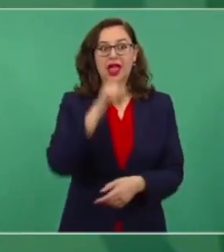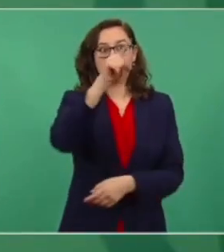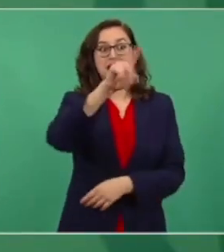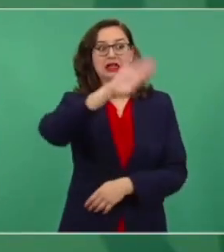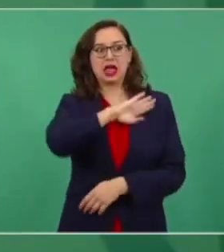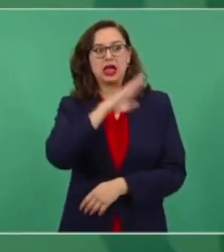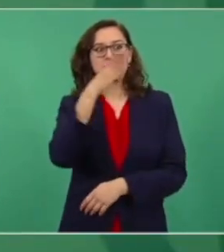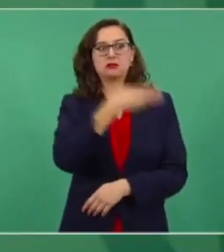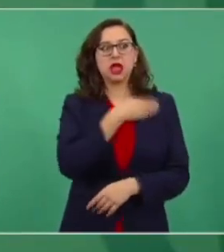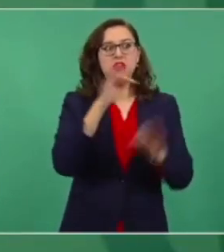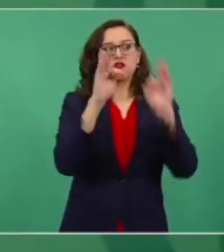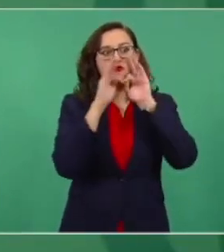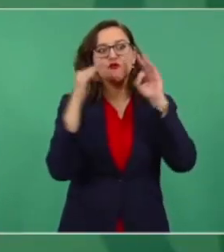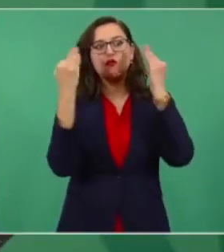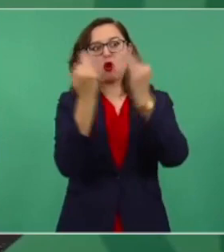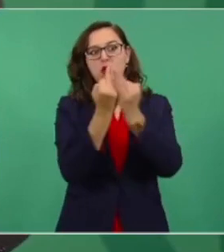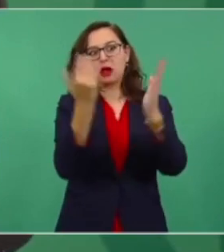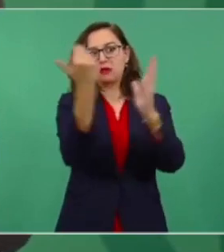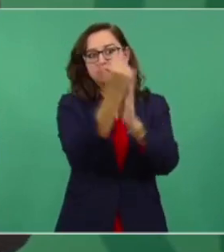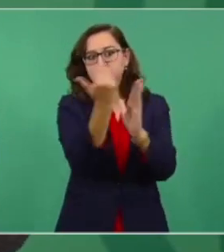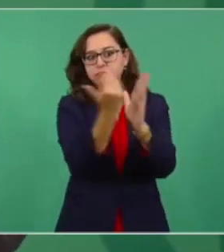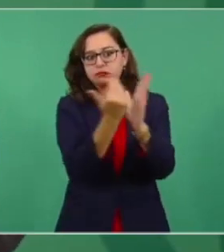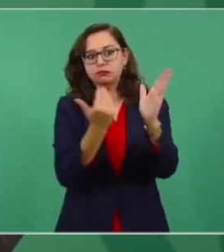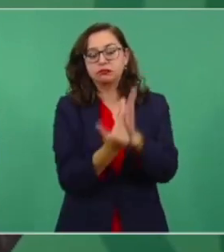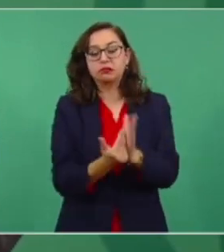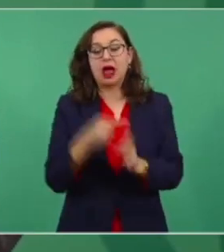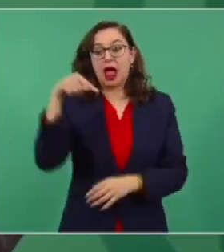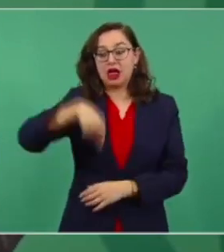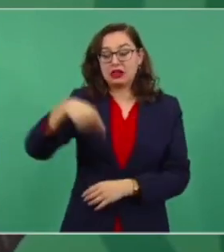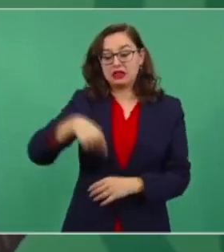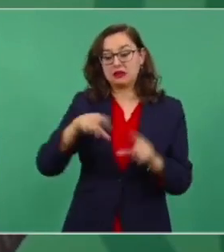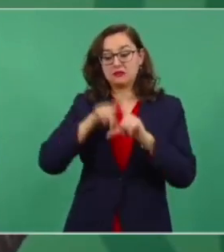que deseaban continuar